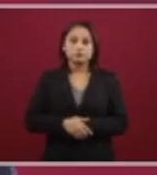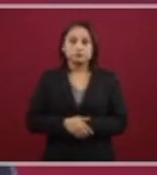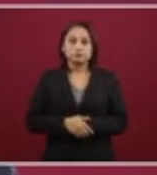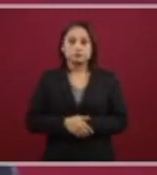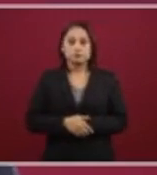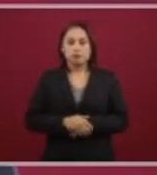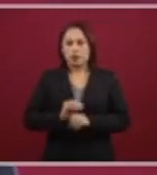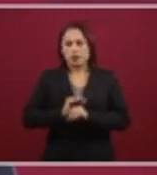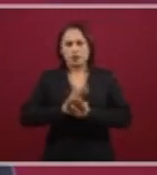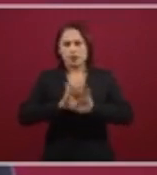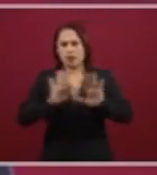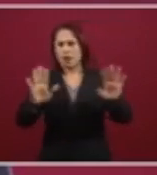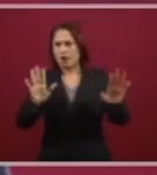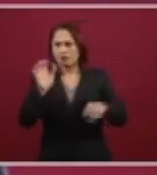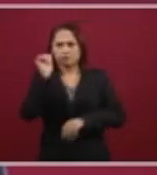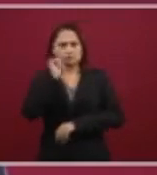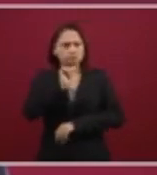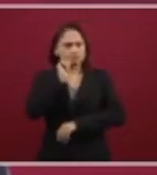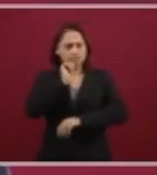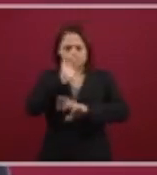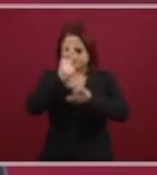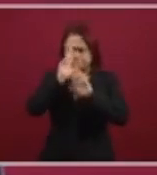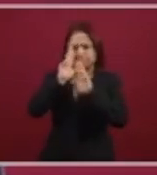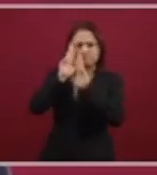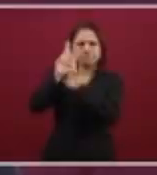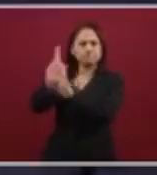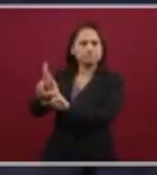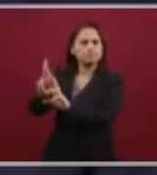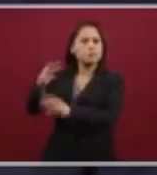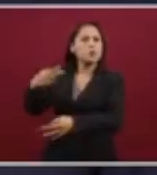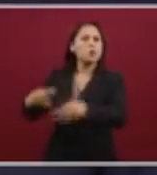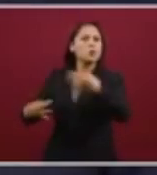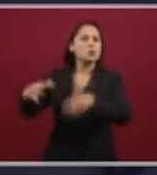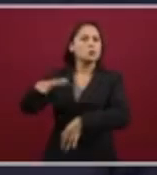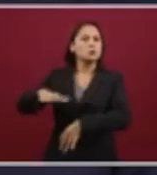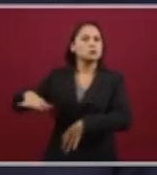respetuosa, ¿sí?, al Poder Judicial, que no vayan a decir que